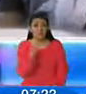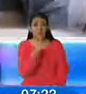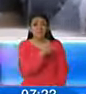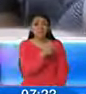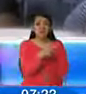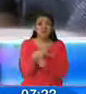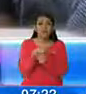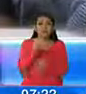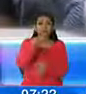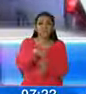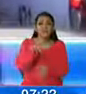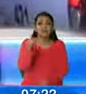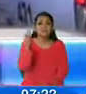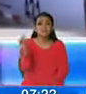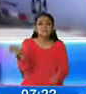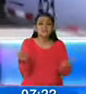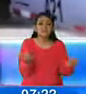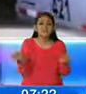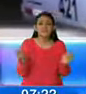Consejo Nacional Electoral.